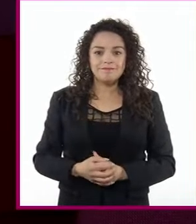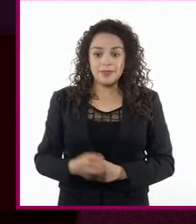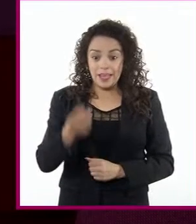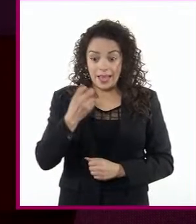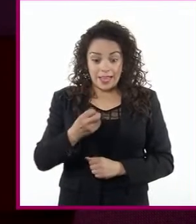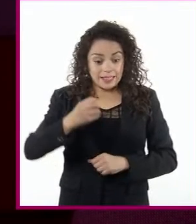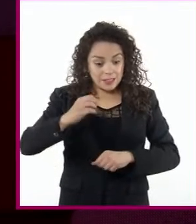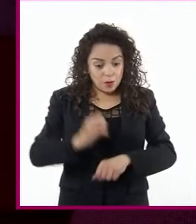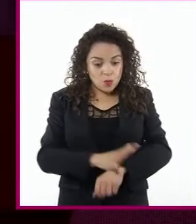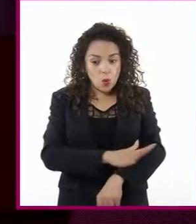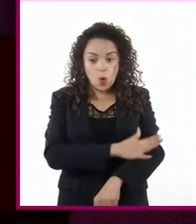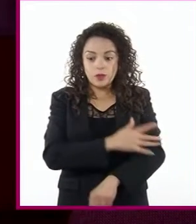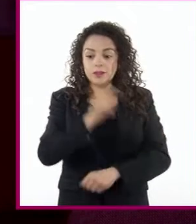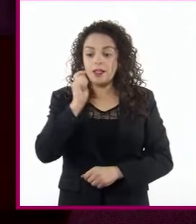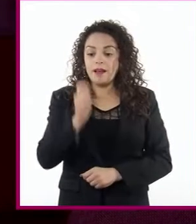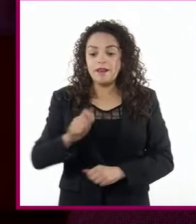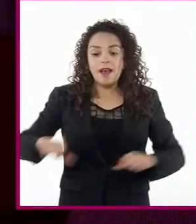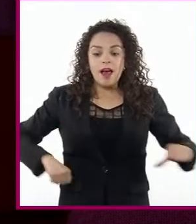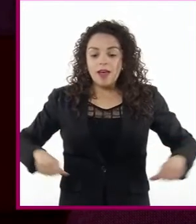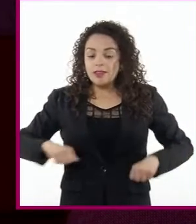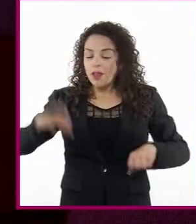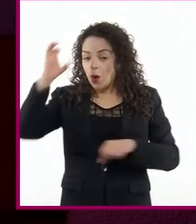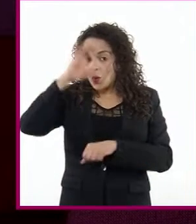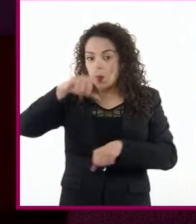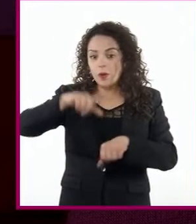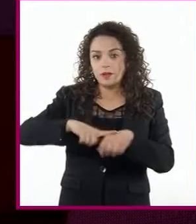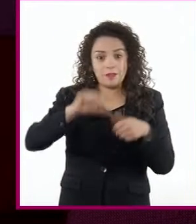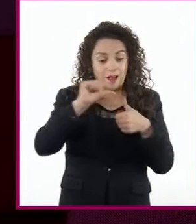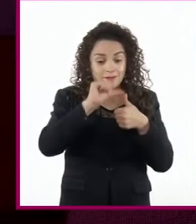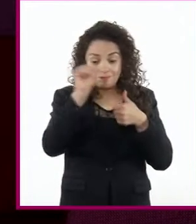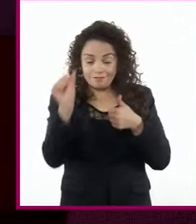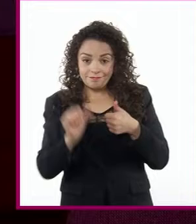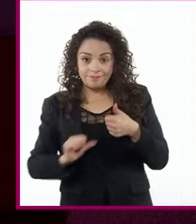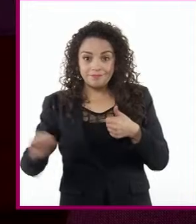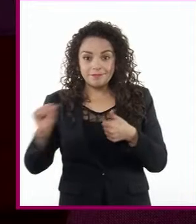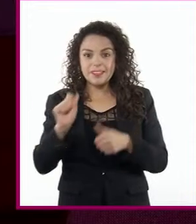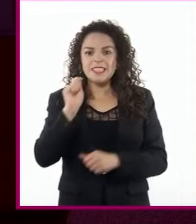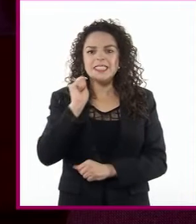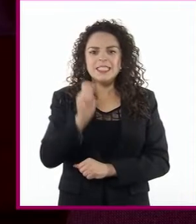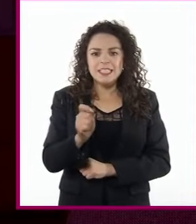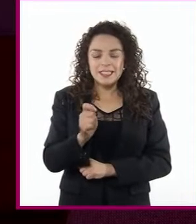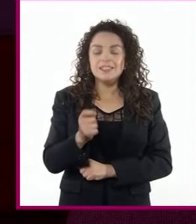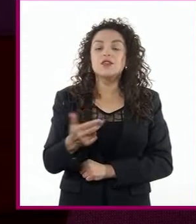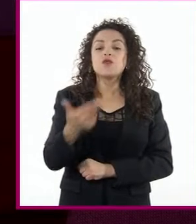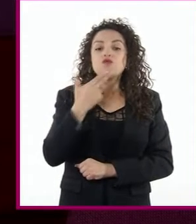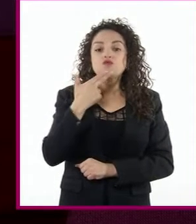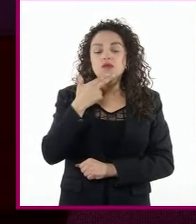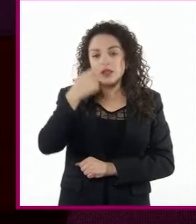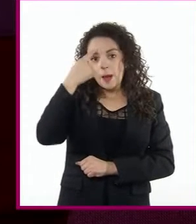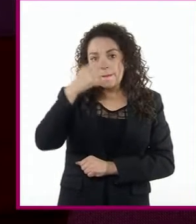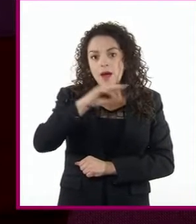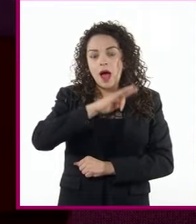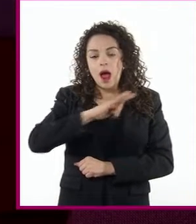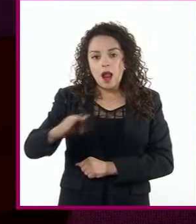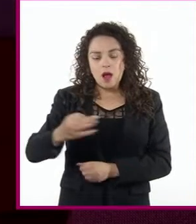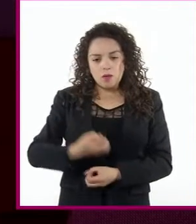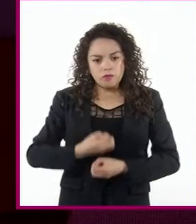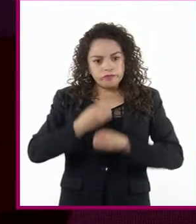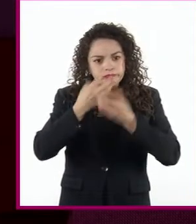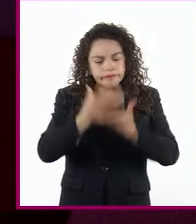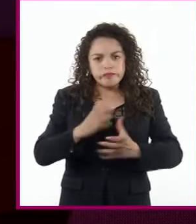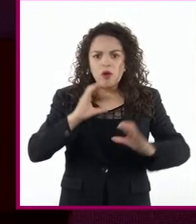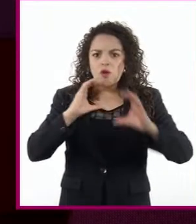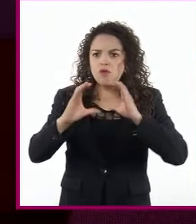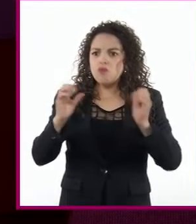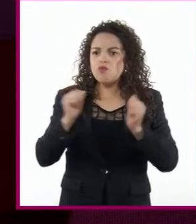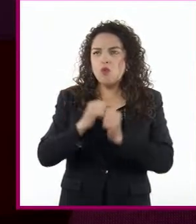emocionante actividad cultural y artística ha sido empleada como una herramienta para comunicar ideas masivamente,